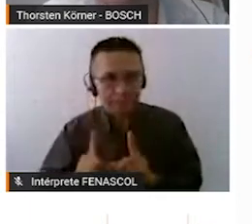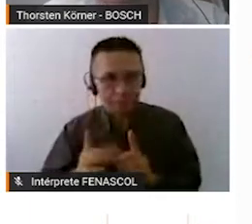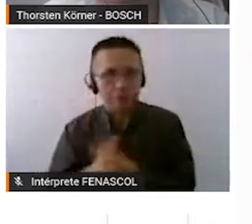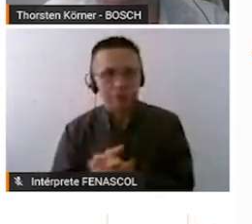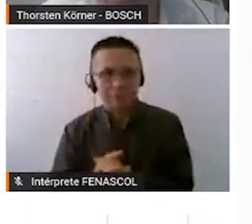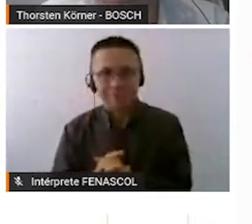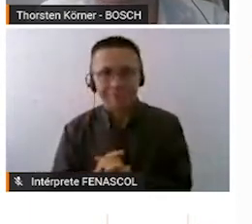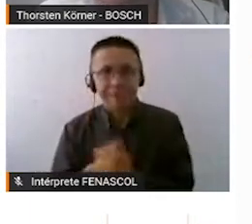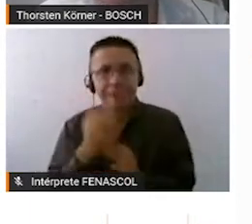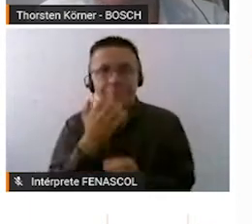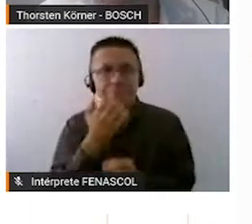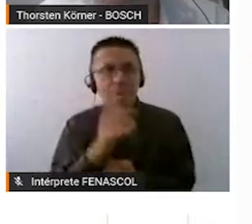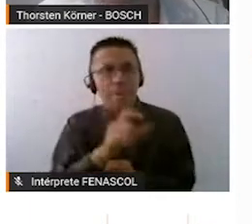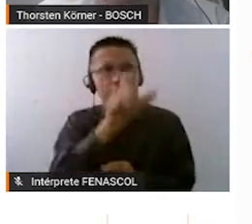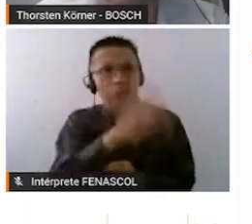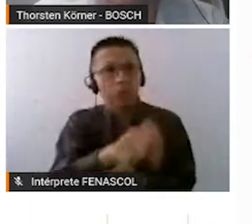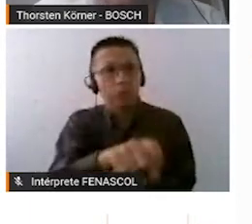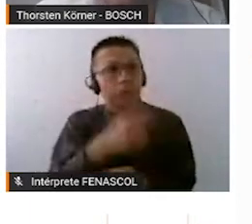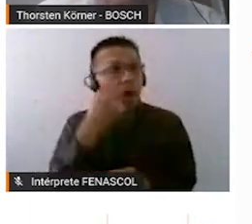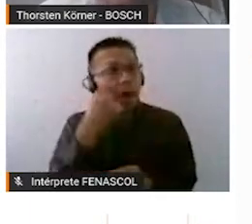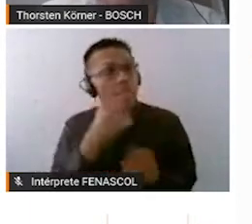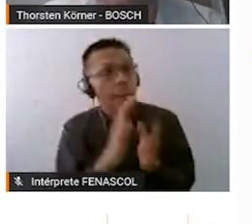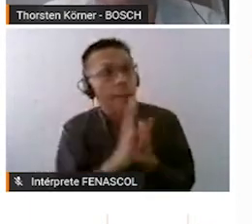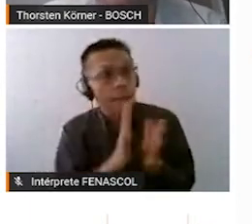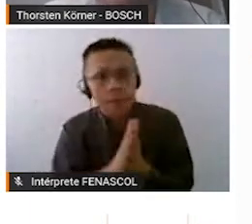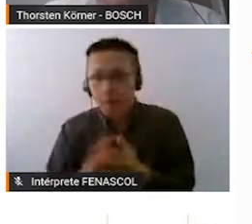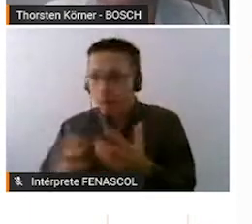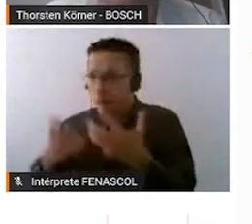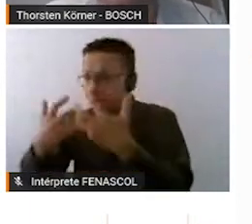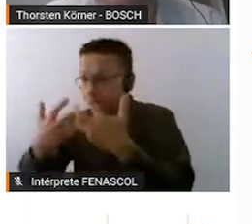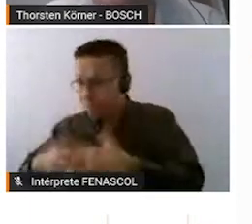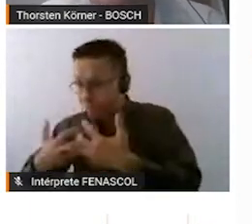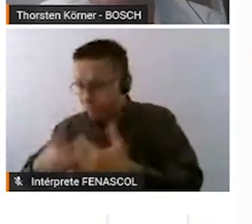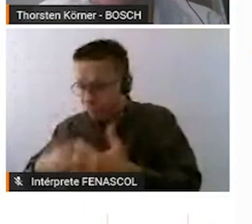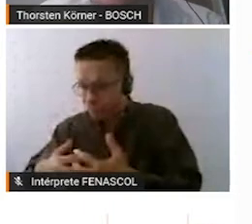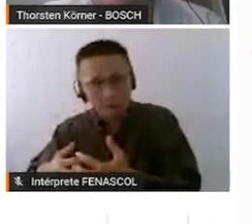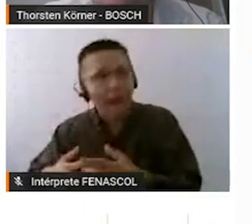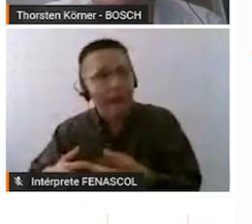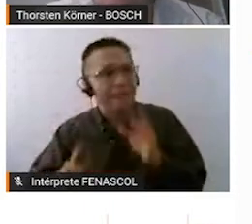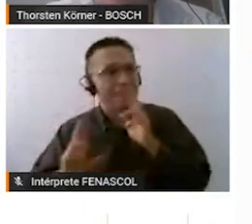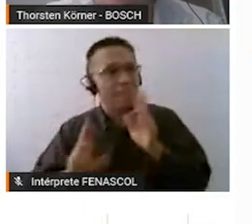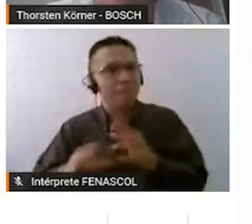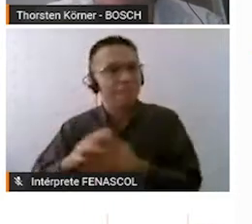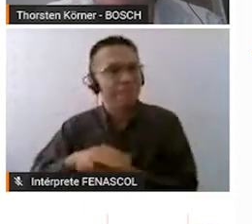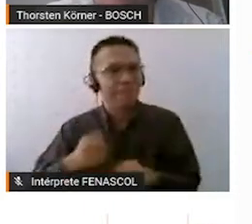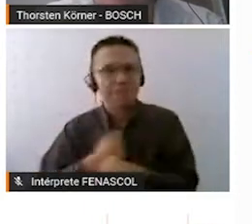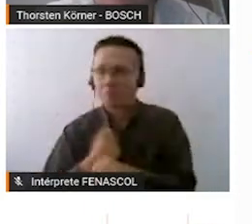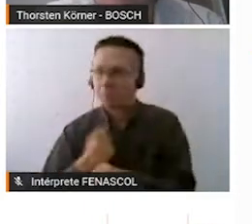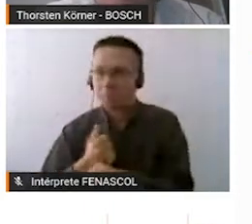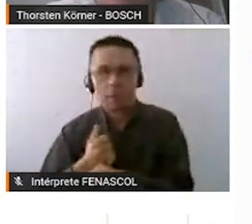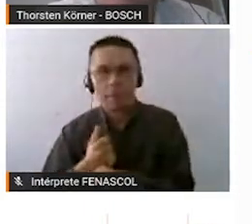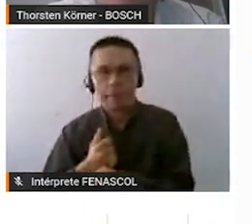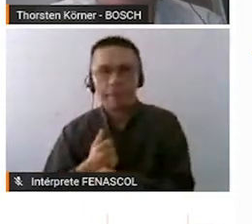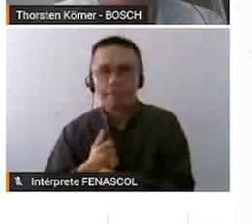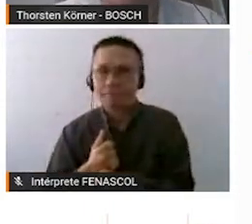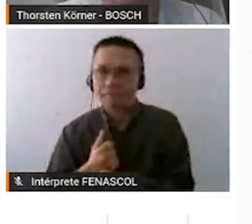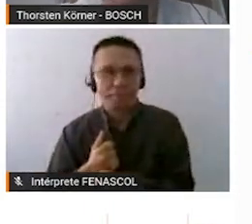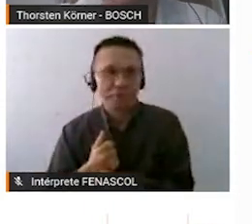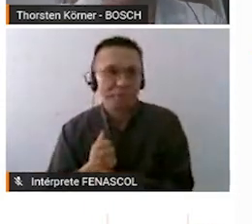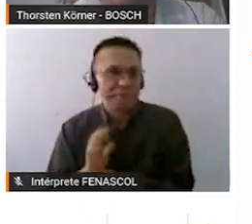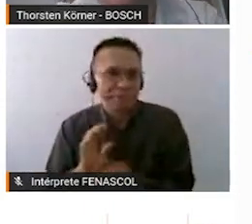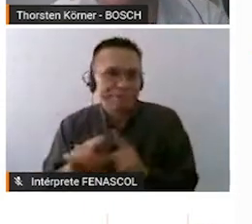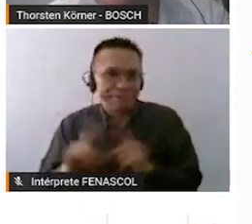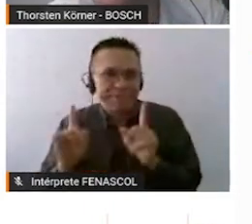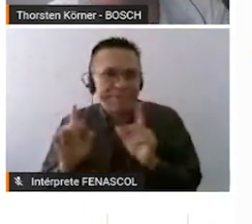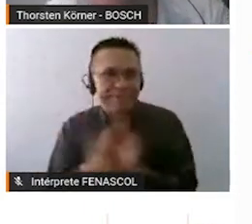el cliente sea menos de lo que finalmente se alcance y se puede llegar a una optimización mayor. Y finalmente, un tema que